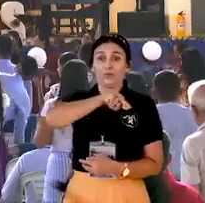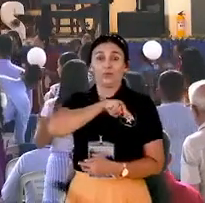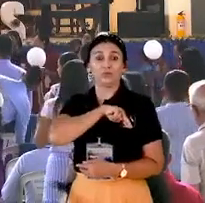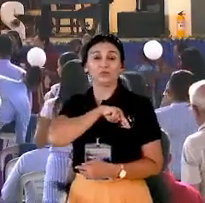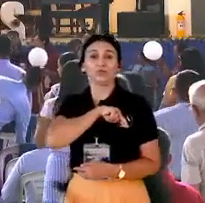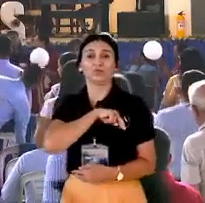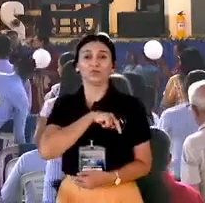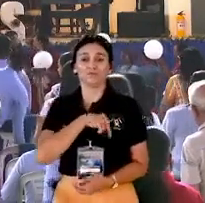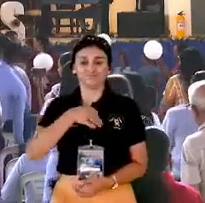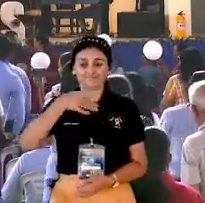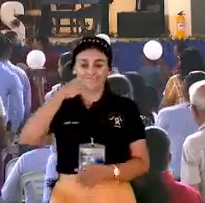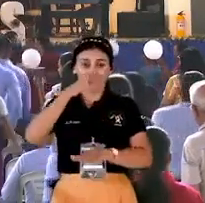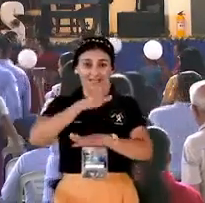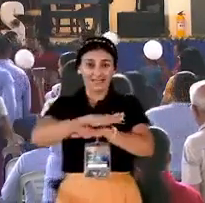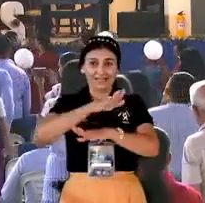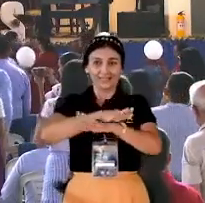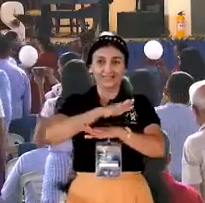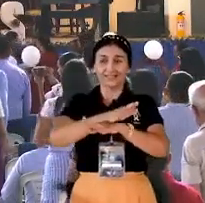Esas mujeres que